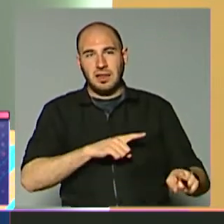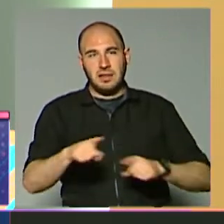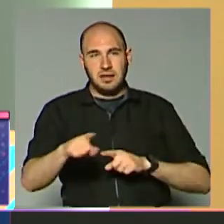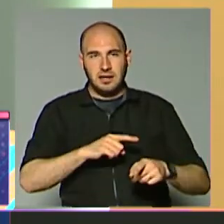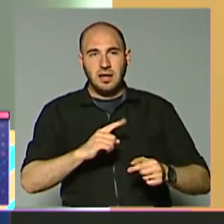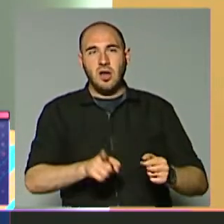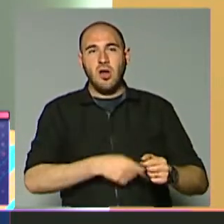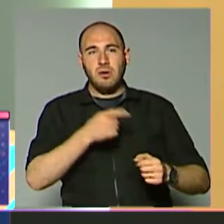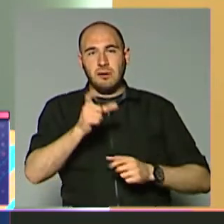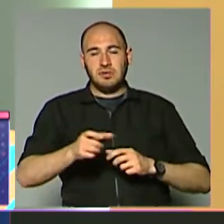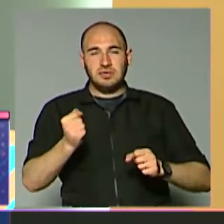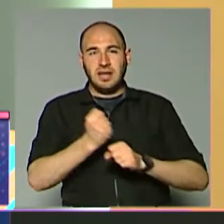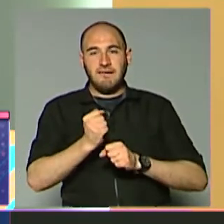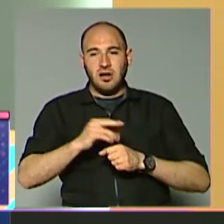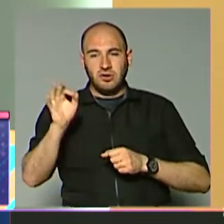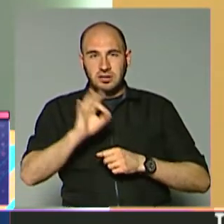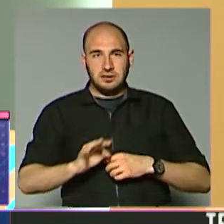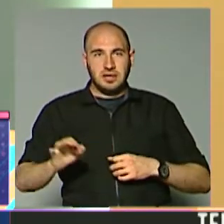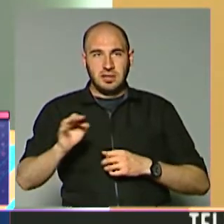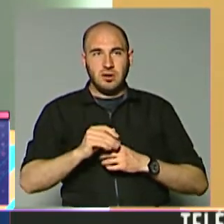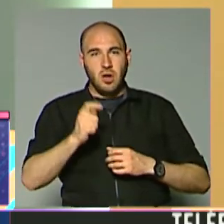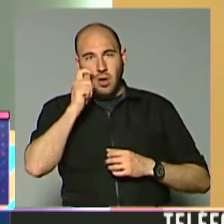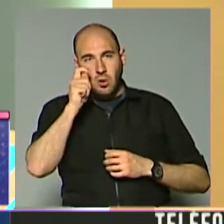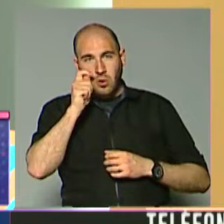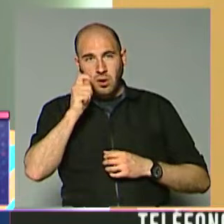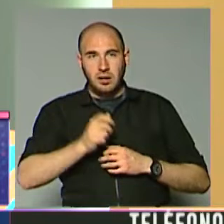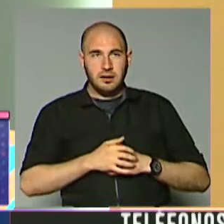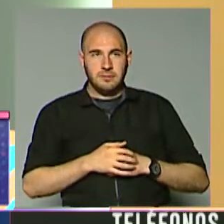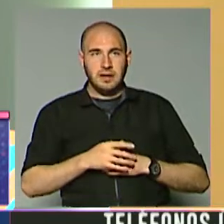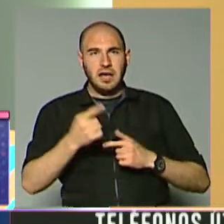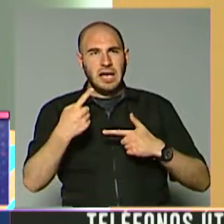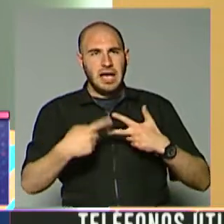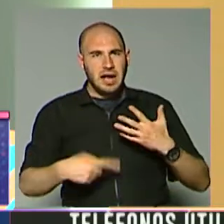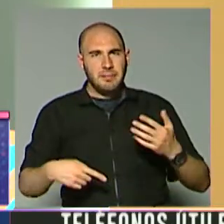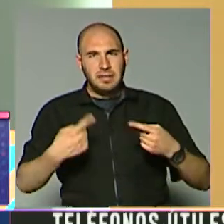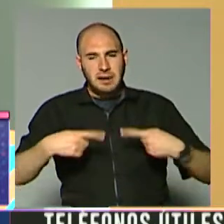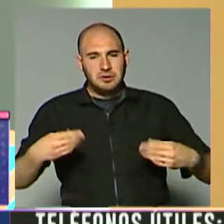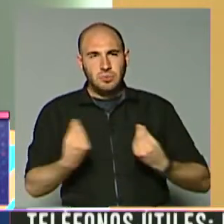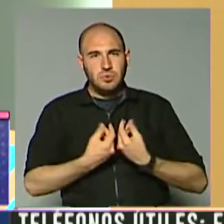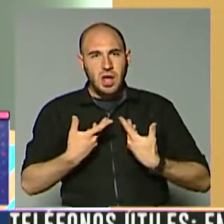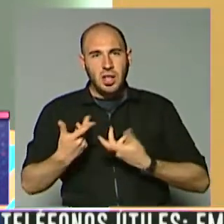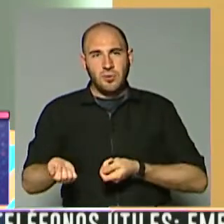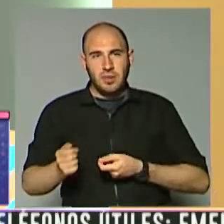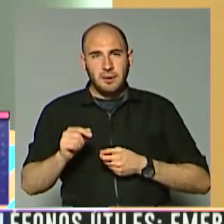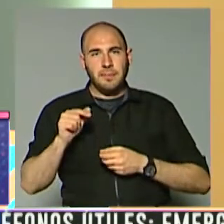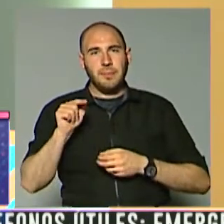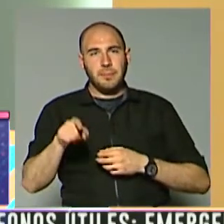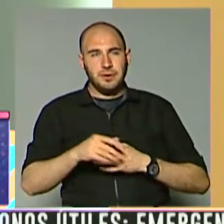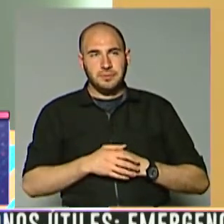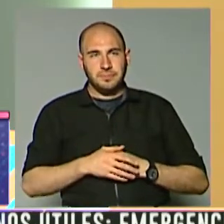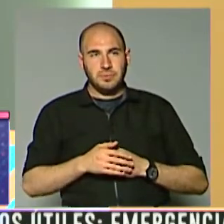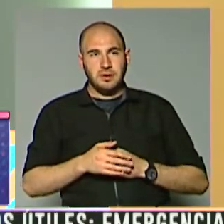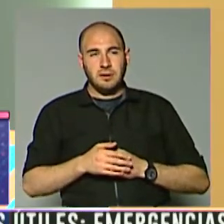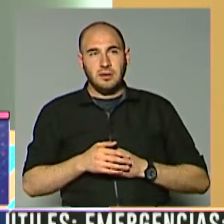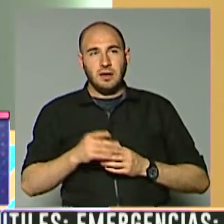son habituales para los trabajos en diseño, hasta mismo Google. Hay un montón de herramientas que te pueden favorecer a que vos no